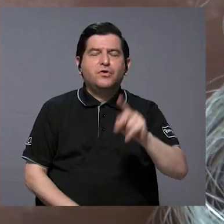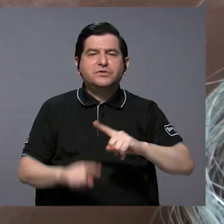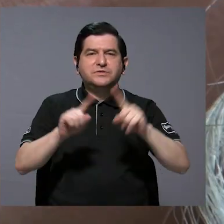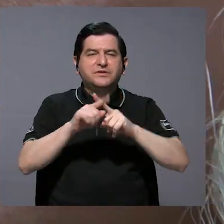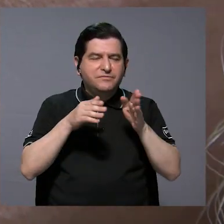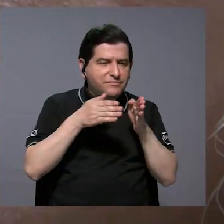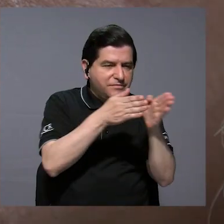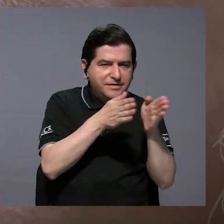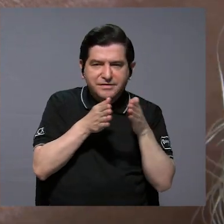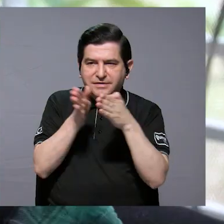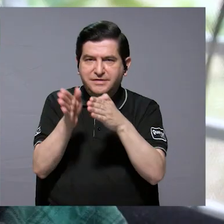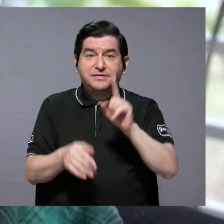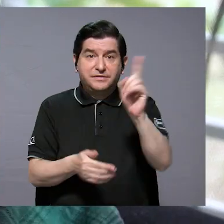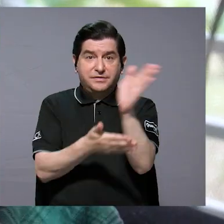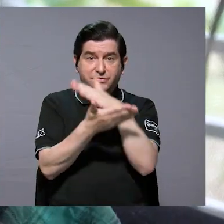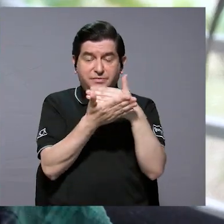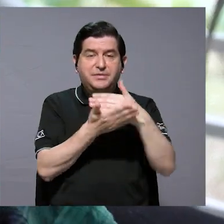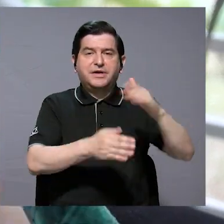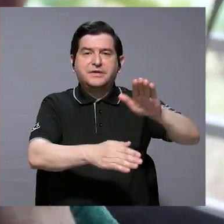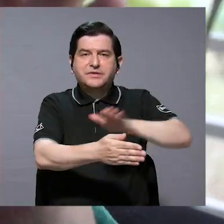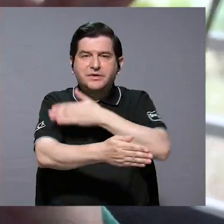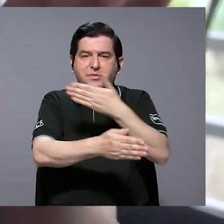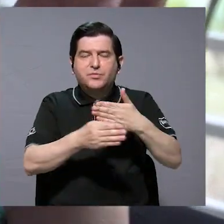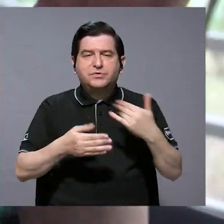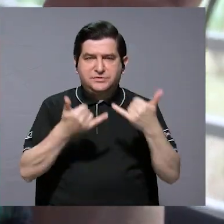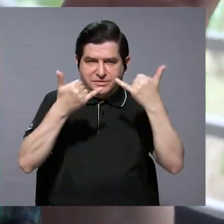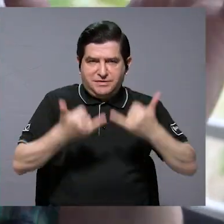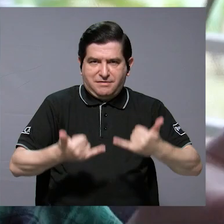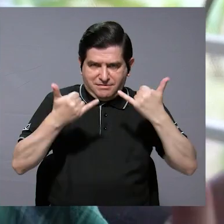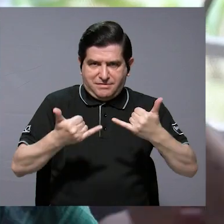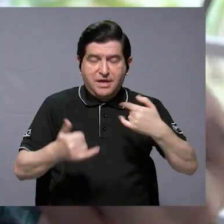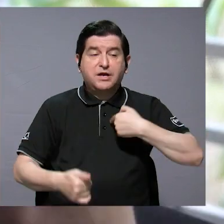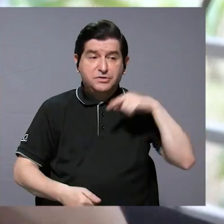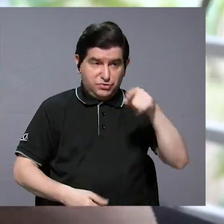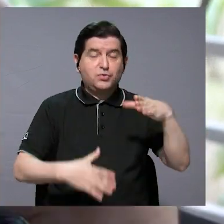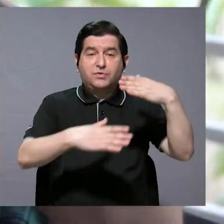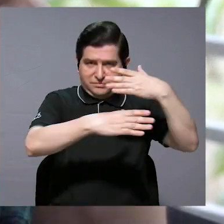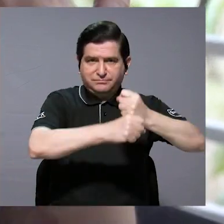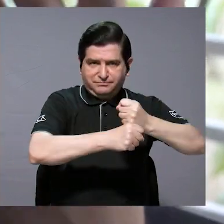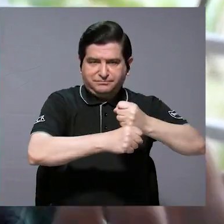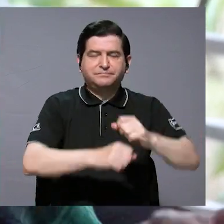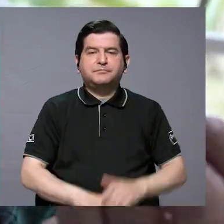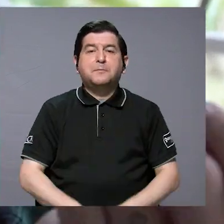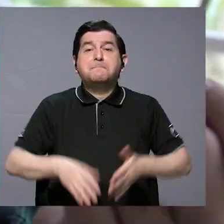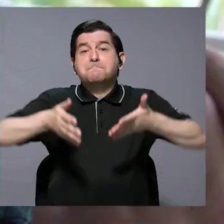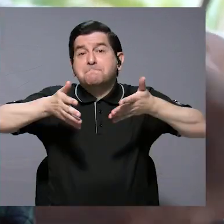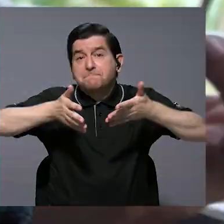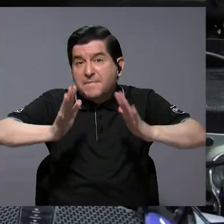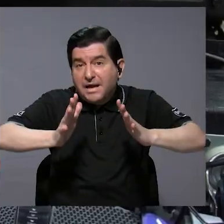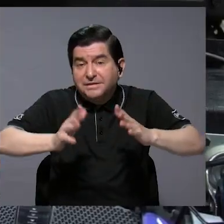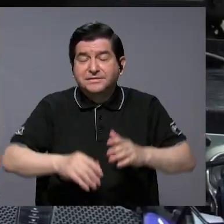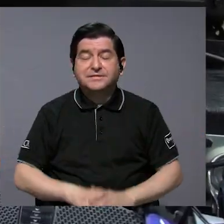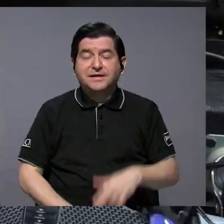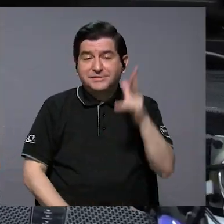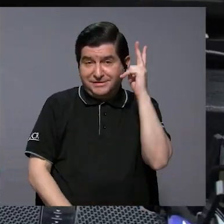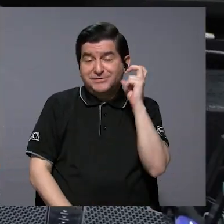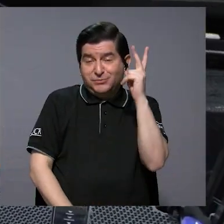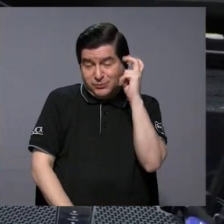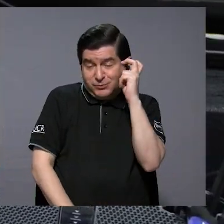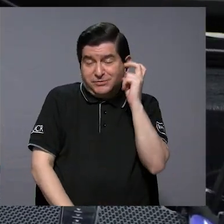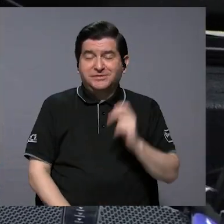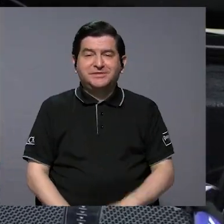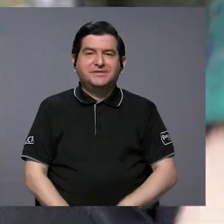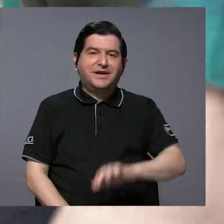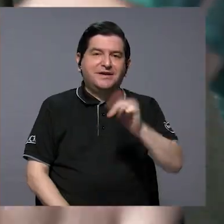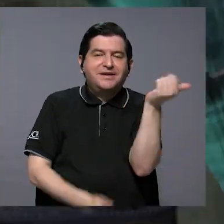Tiene como dos vertientes. Tiene la parte de música en vivo, o sea, música que yo estoy haciendo mientras